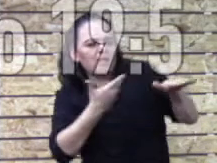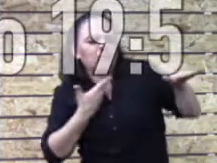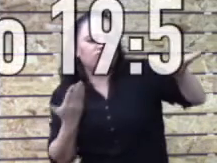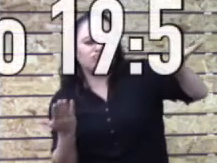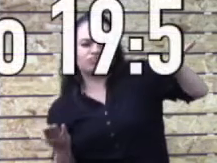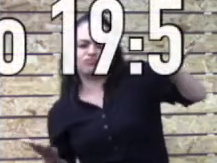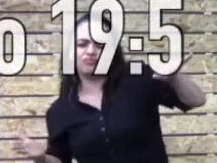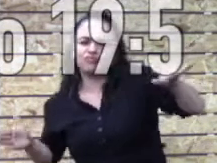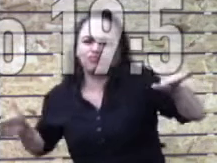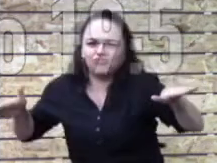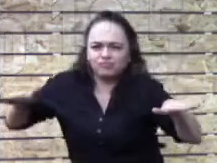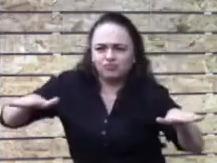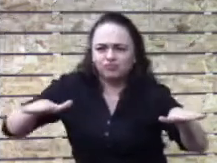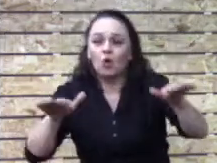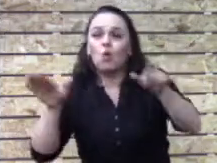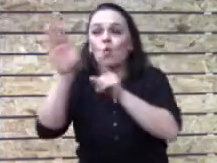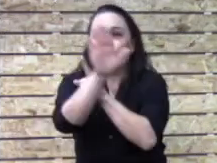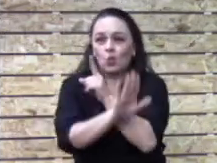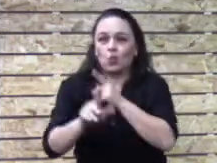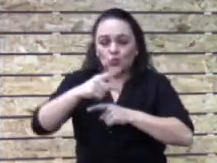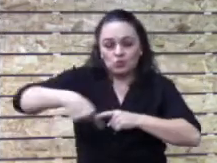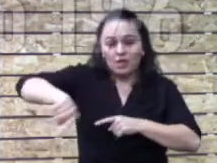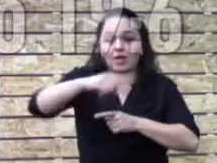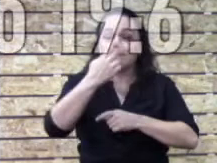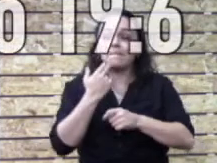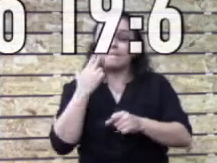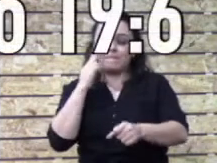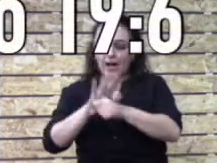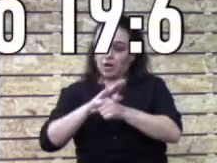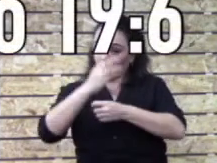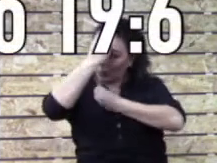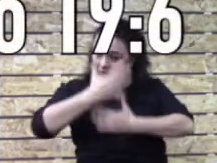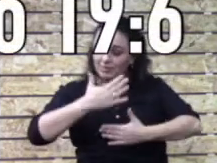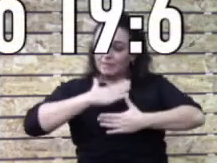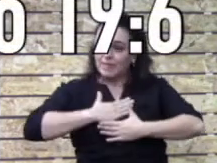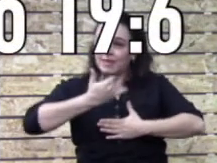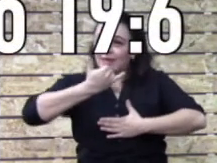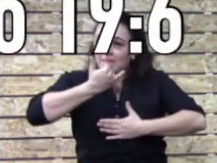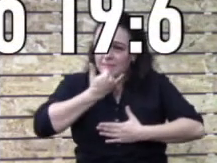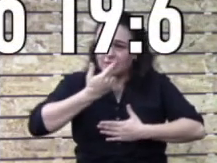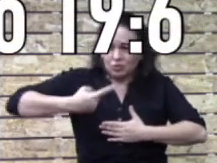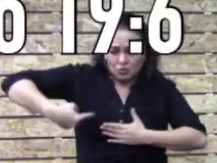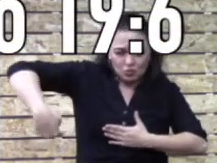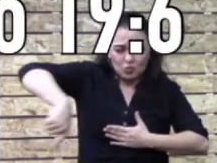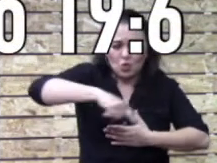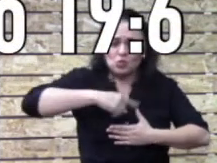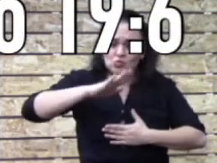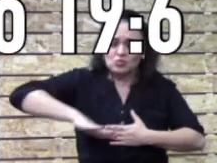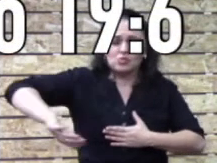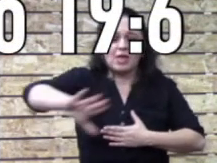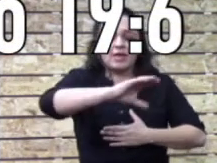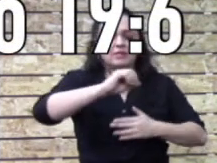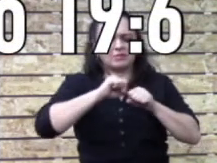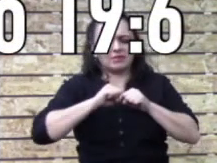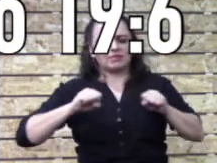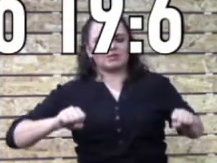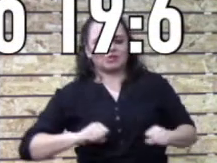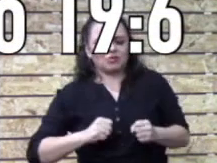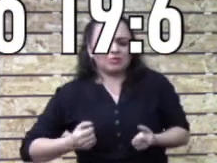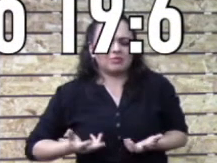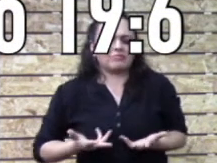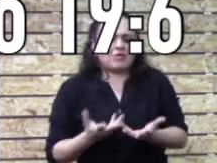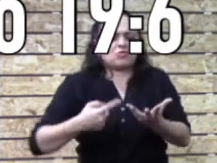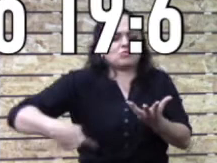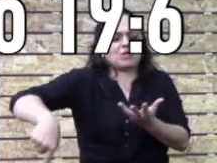Aunque toda la tierra me pertenece, ustedes serán para mí un reino de sacerdotes y una nación